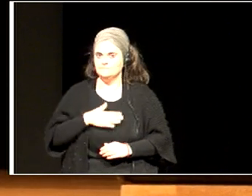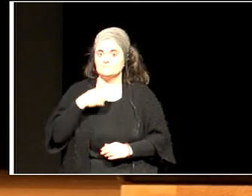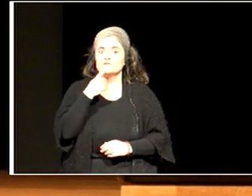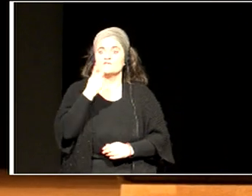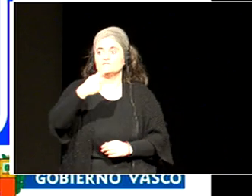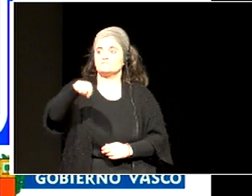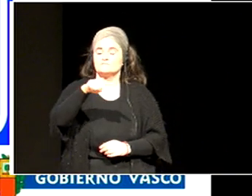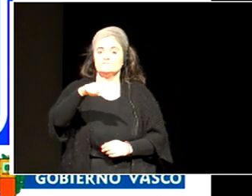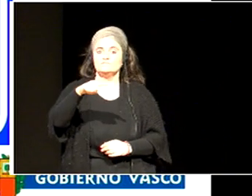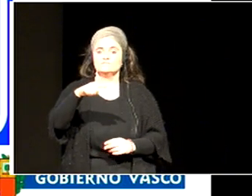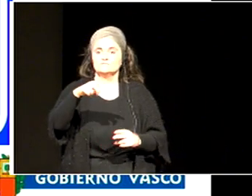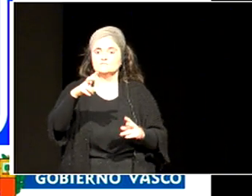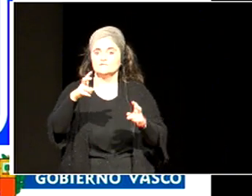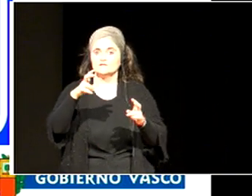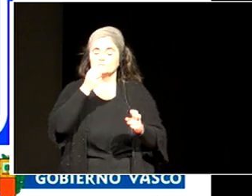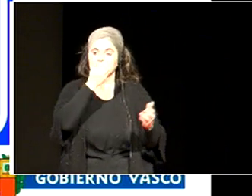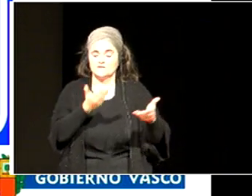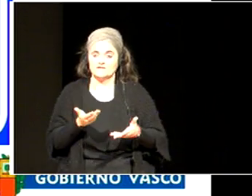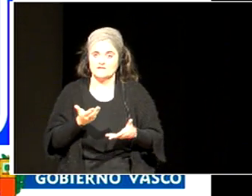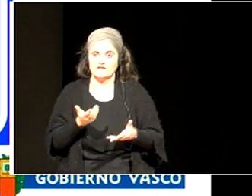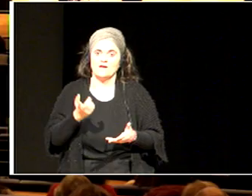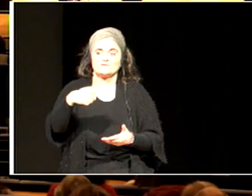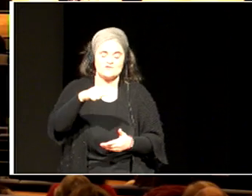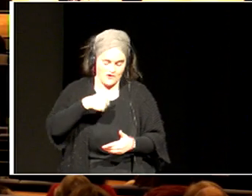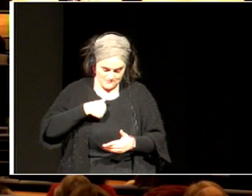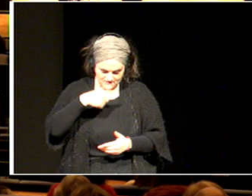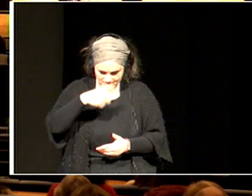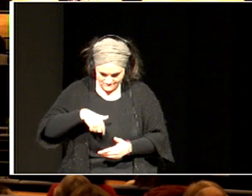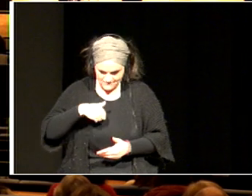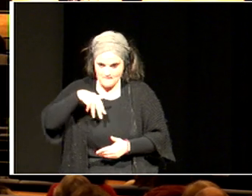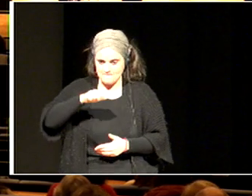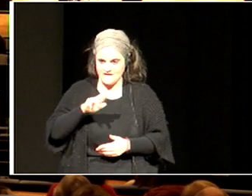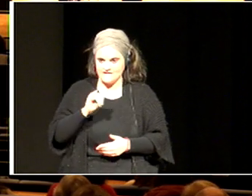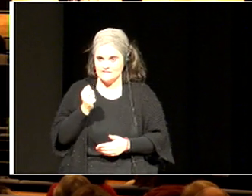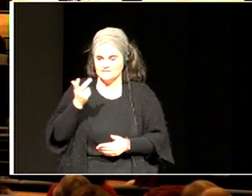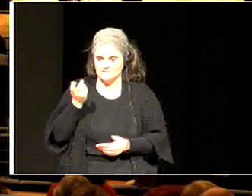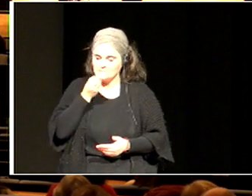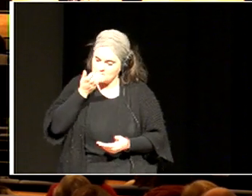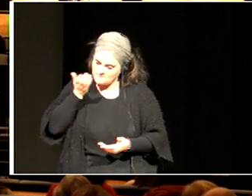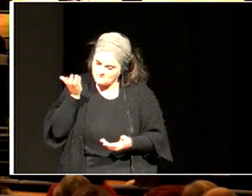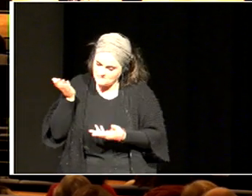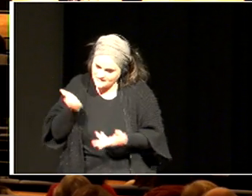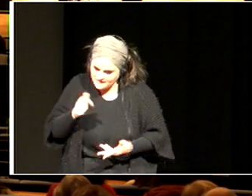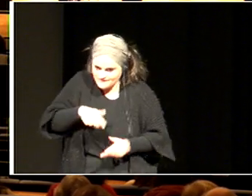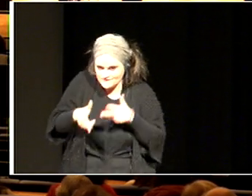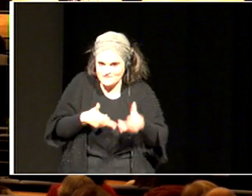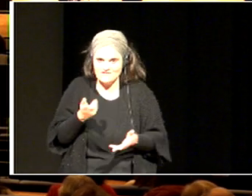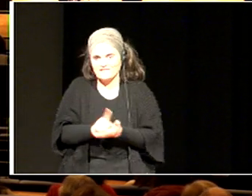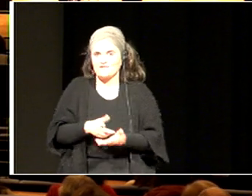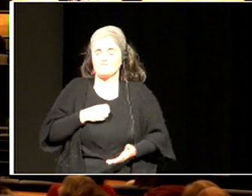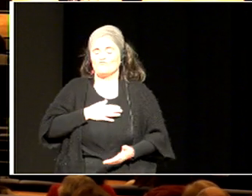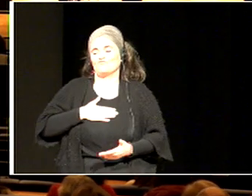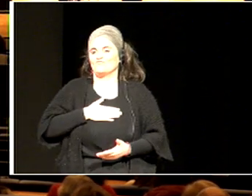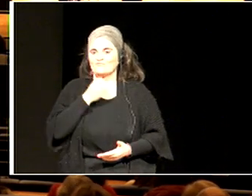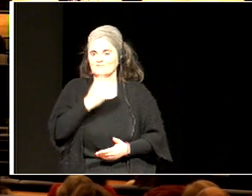pero en realidad me lo digo a mí misma ongi etorri marian otra vez a euskadi qué bien estar otra vez de nuevo con vosotros y mirad